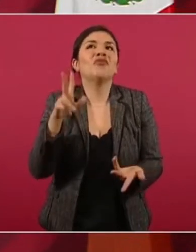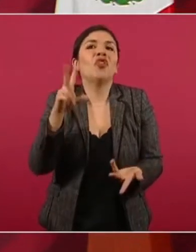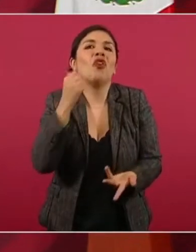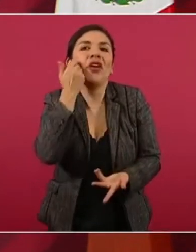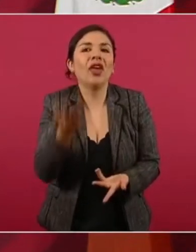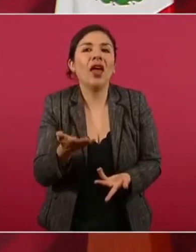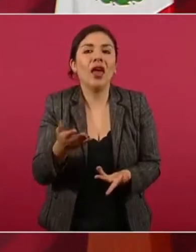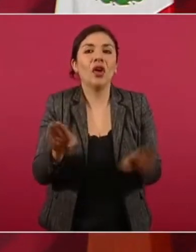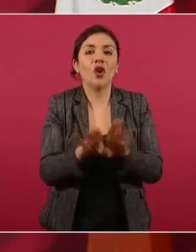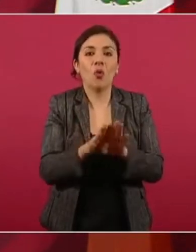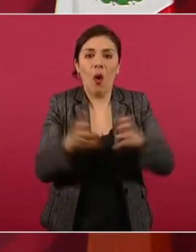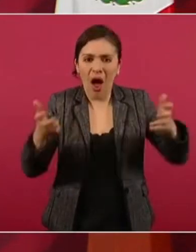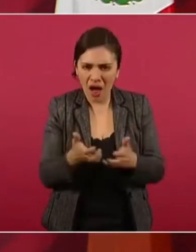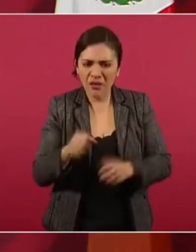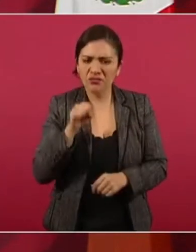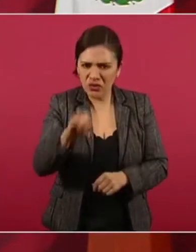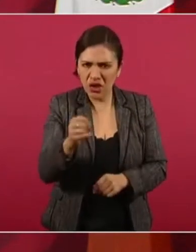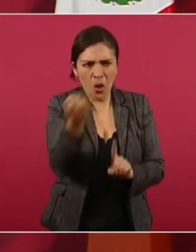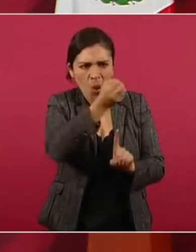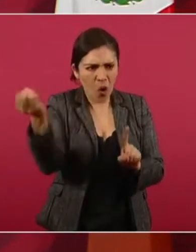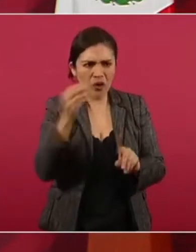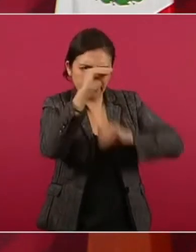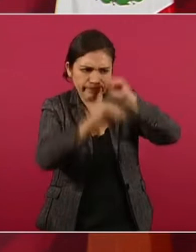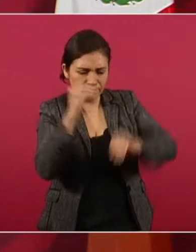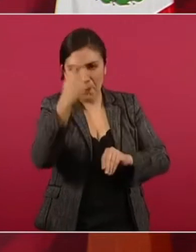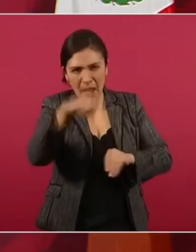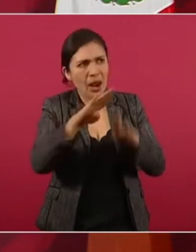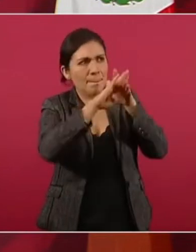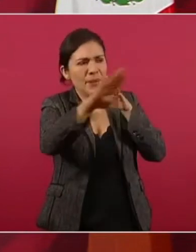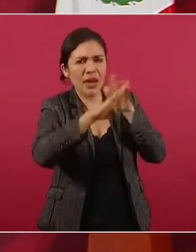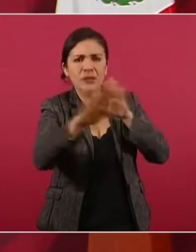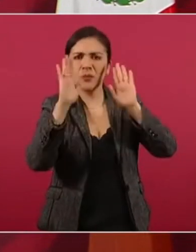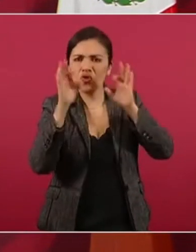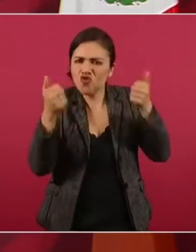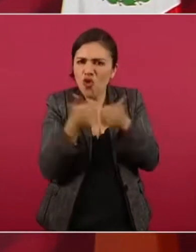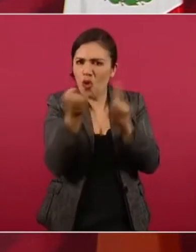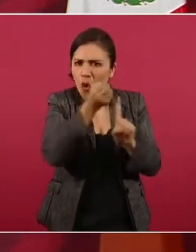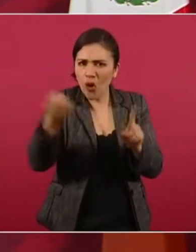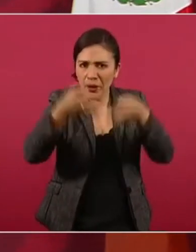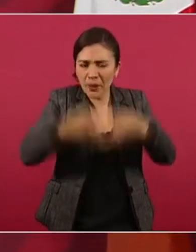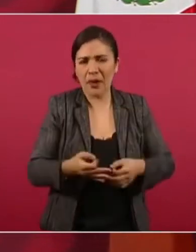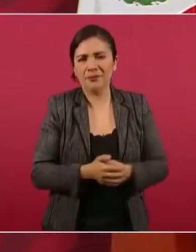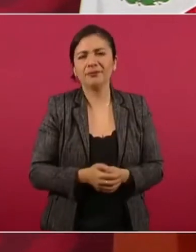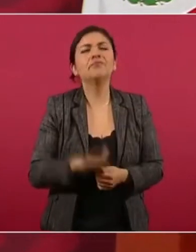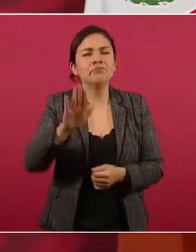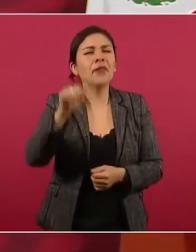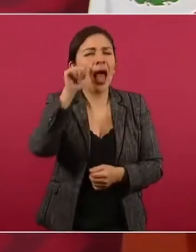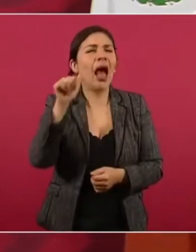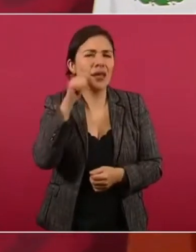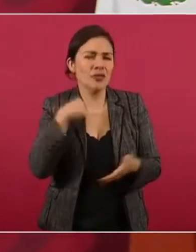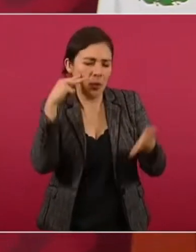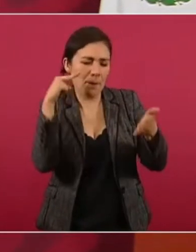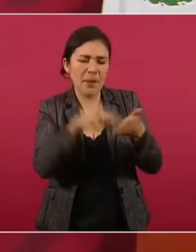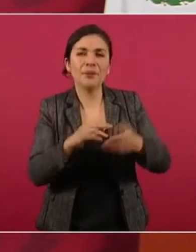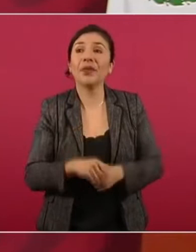dar el paso, es decir, vamos a ordenar el flujo migratorio. Estoy yo leyendo ayer que ya se aceptó